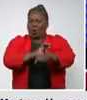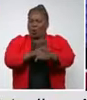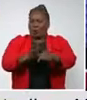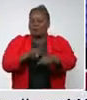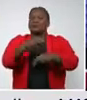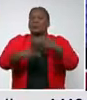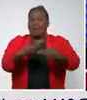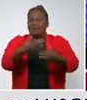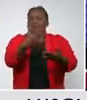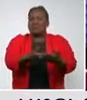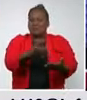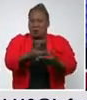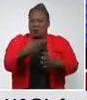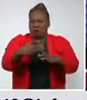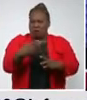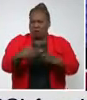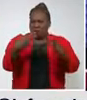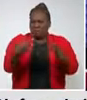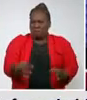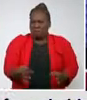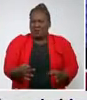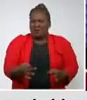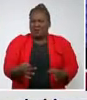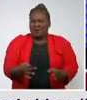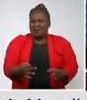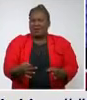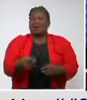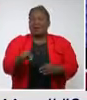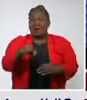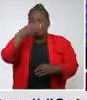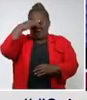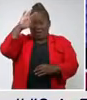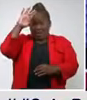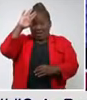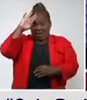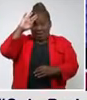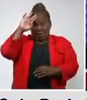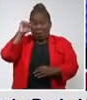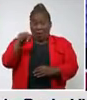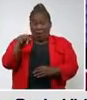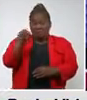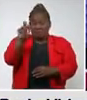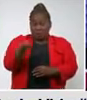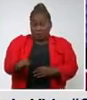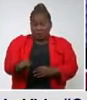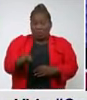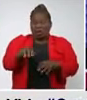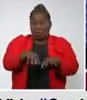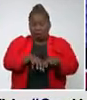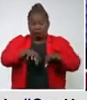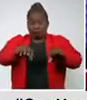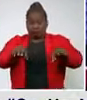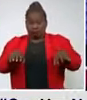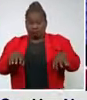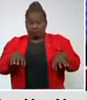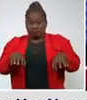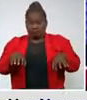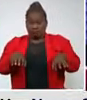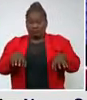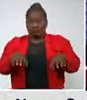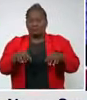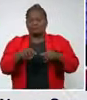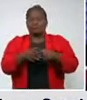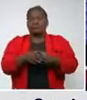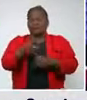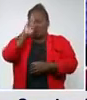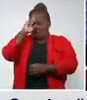sospechosos también que por protocolo en Cuba se mantienen ingresados, aislados en un centro de sospechosos. Doctor,